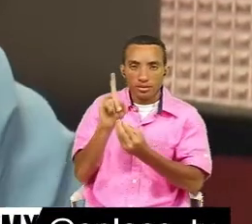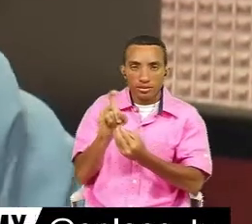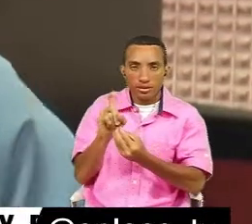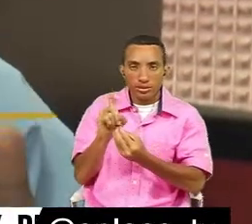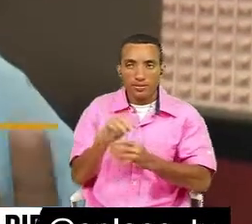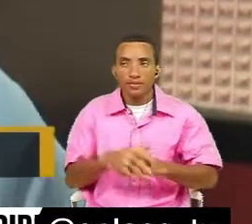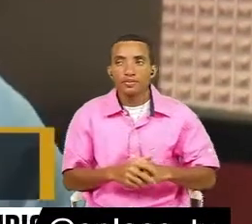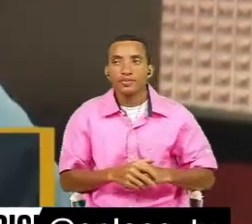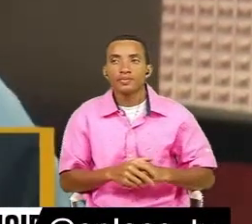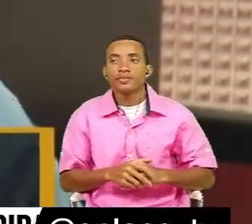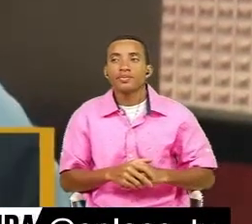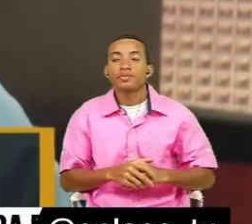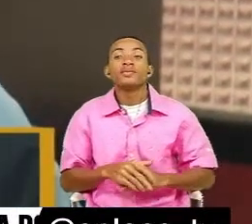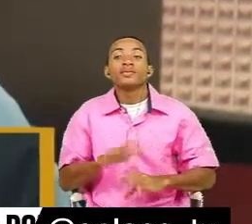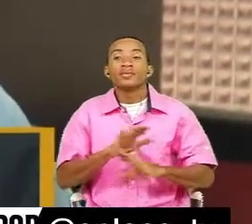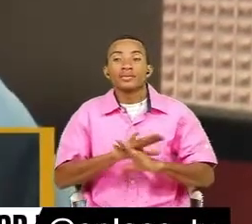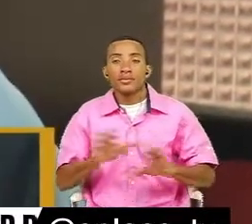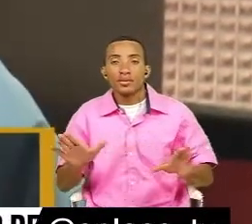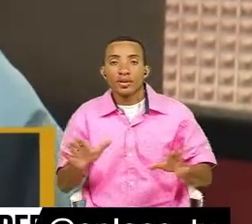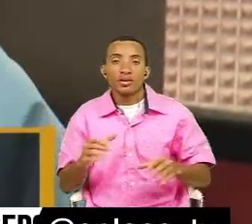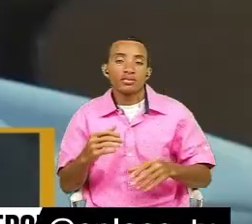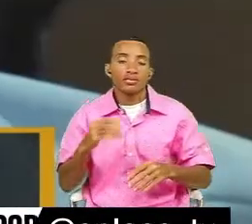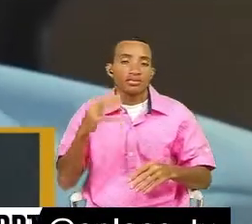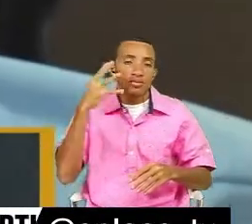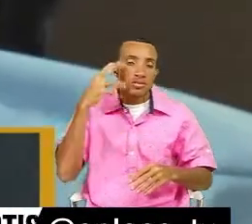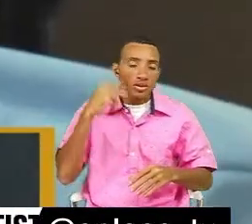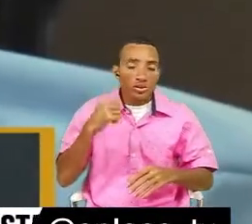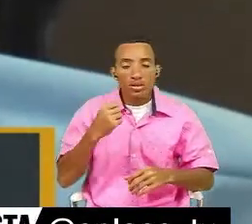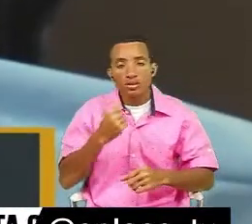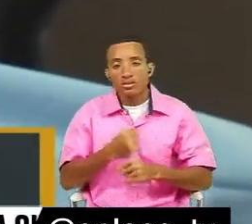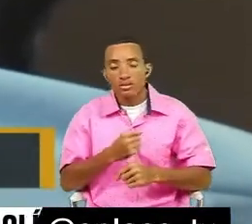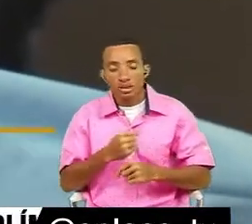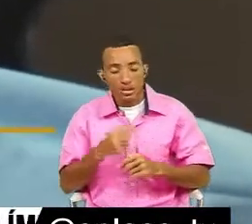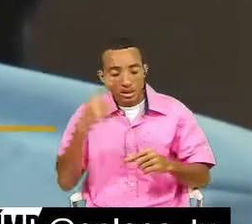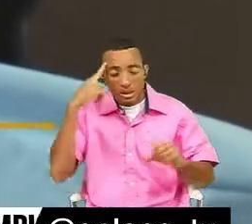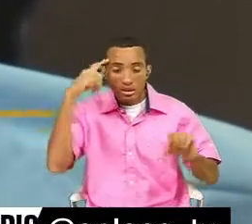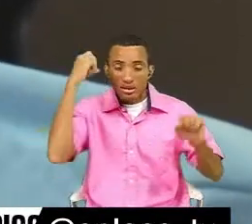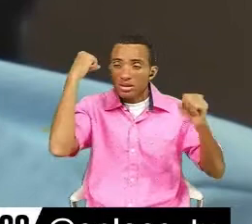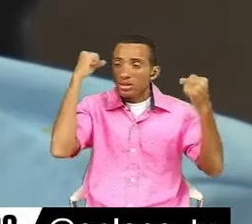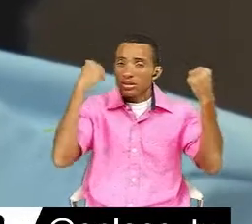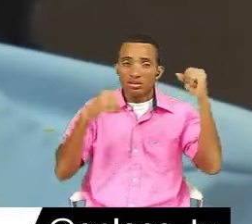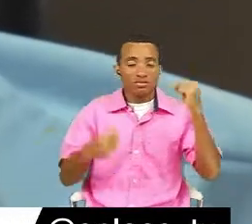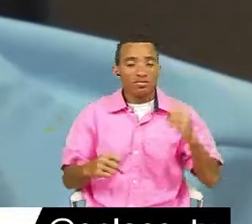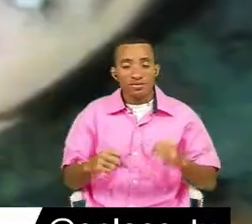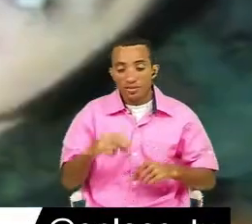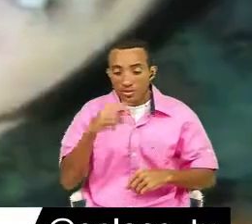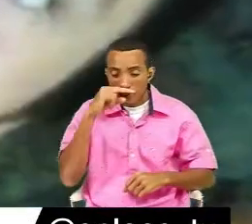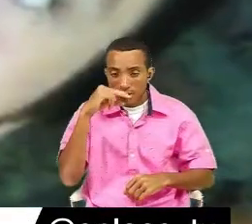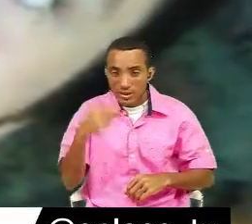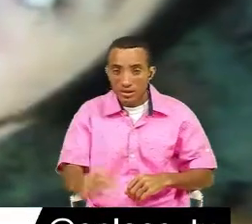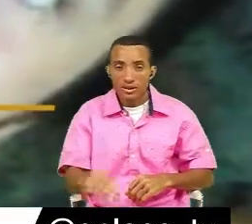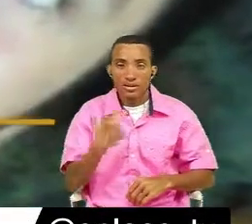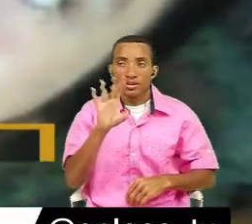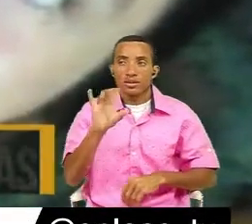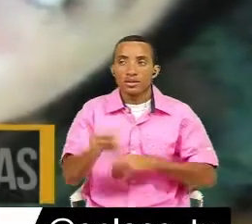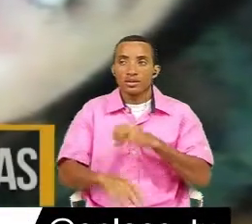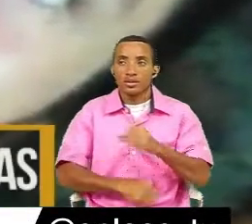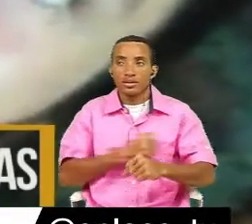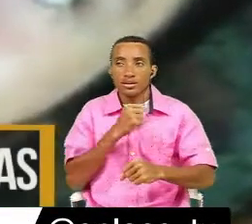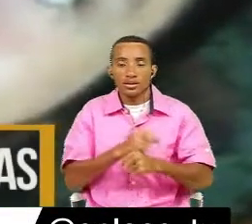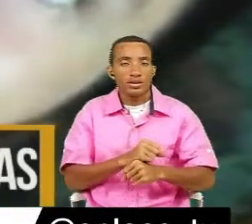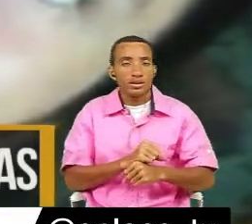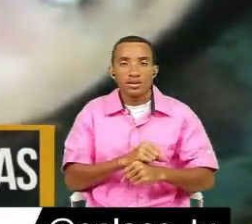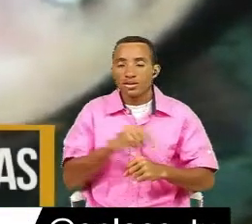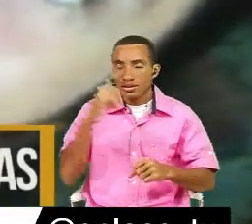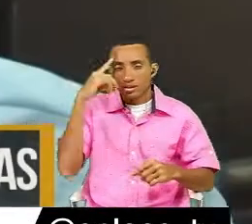Daisy Martínez, dedicada a oficios varios, transcurren en completa intranquilidad, pues de su hija menor, Nicole Rodríguez, de 15 años de edad, no sabe nada